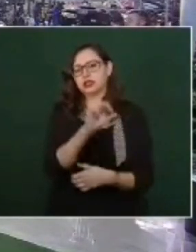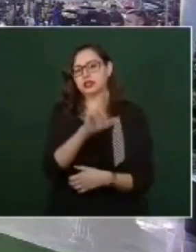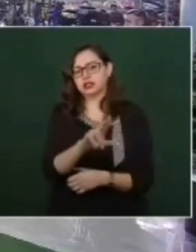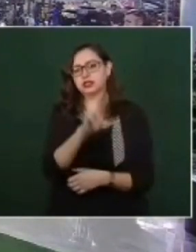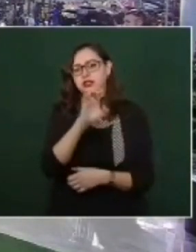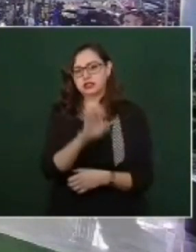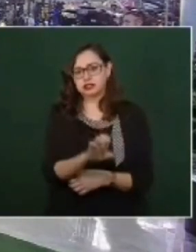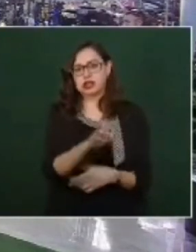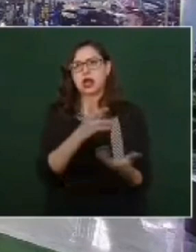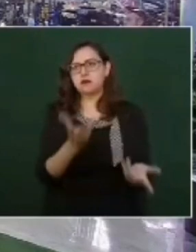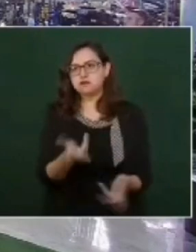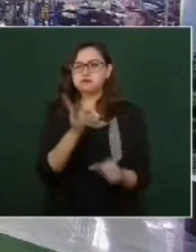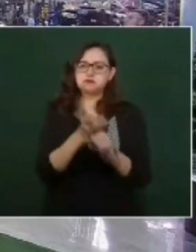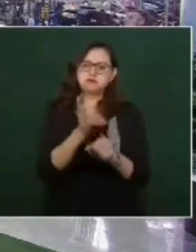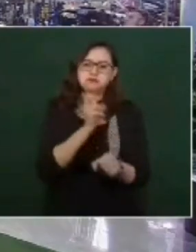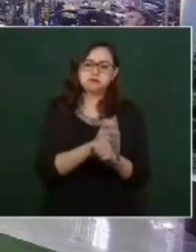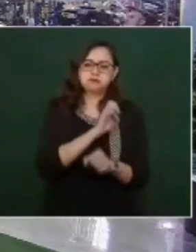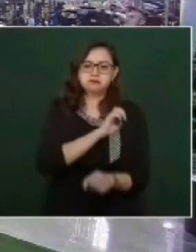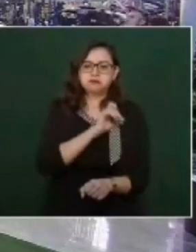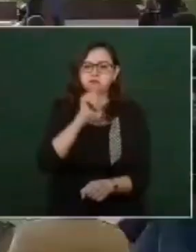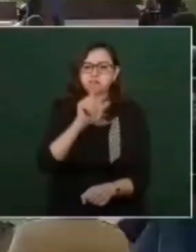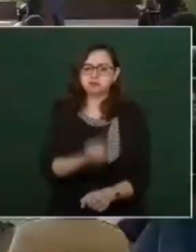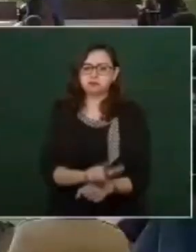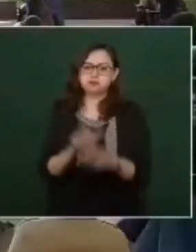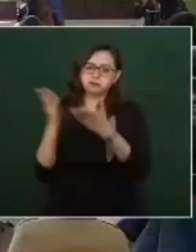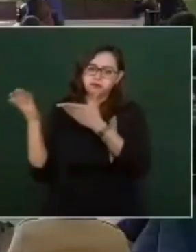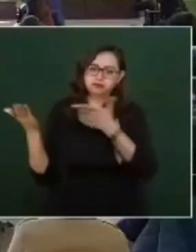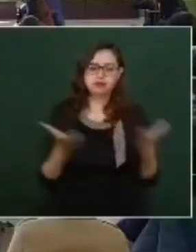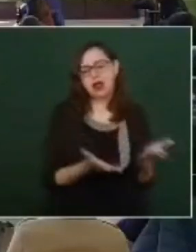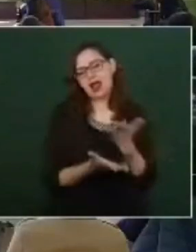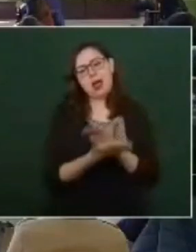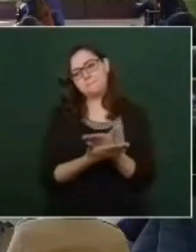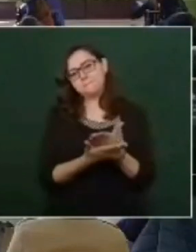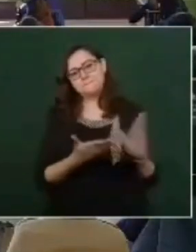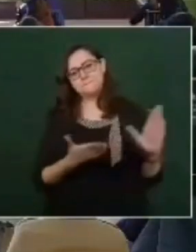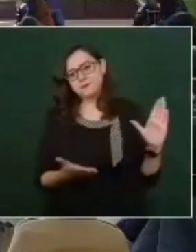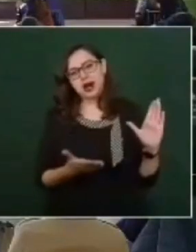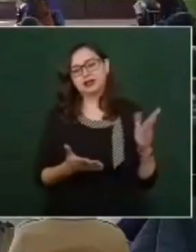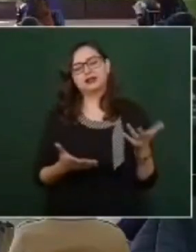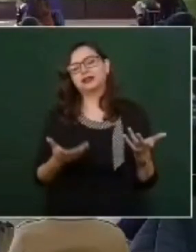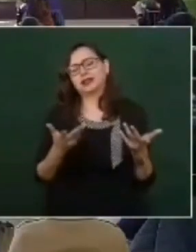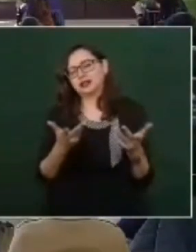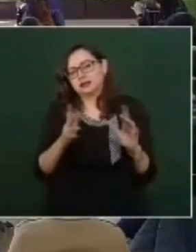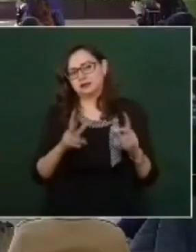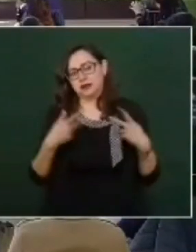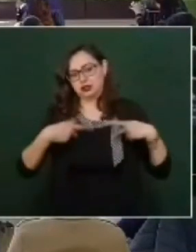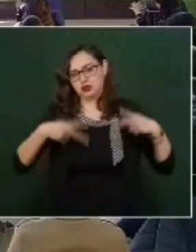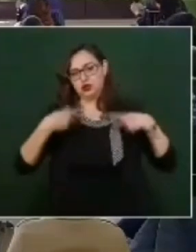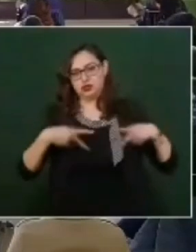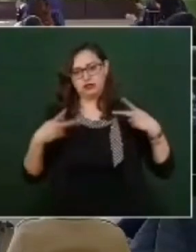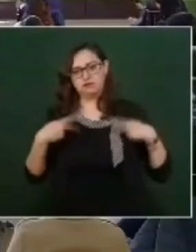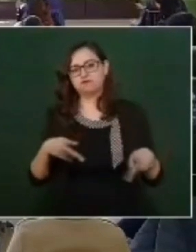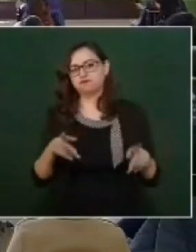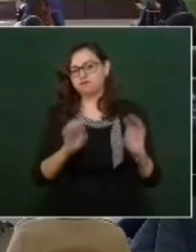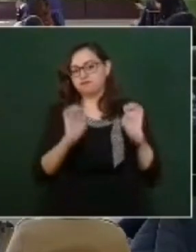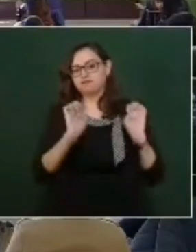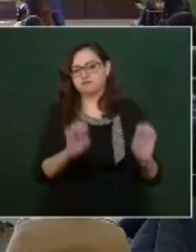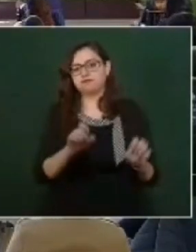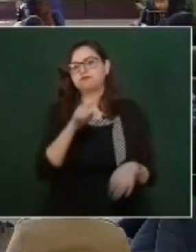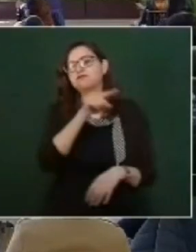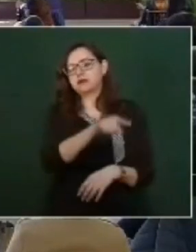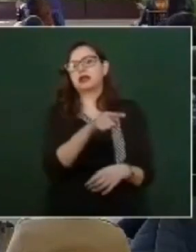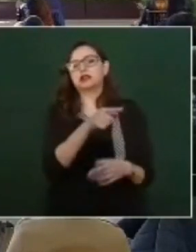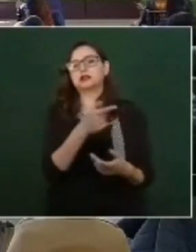Exteriores para invitados especiales, que entran por un acceso independiente con sus propios filtros de seguridad y son entregados